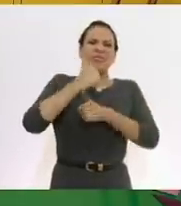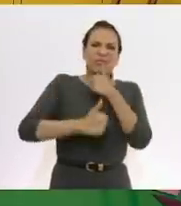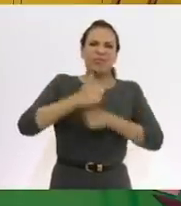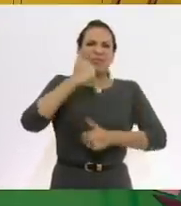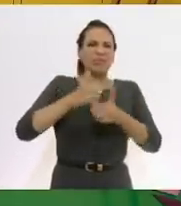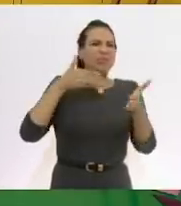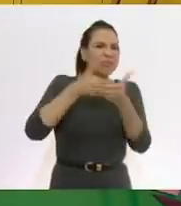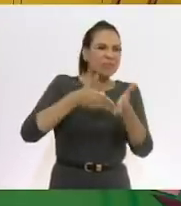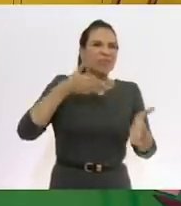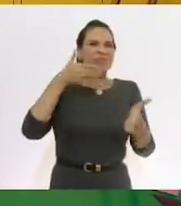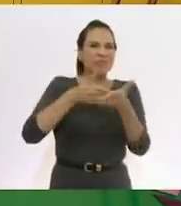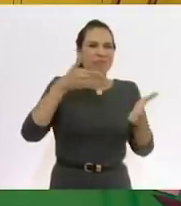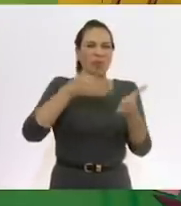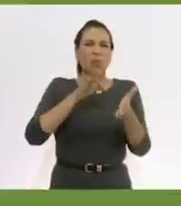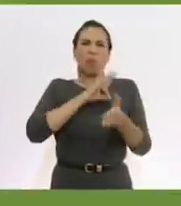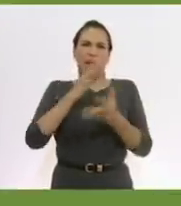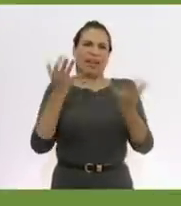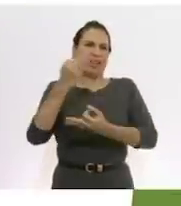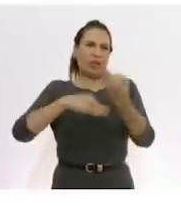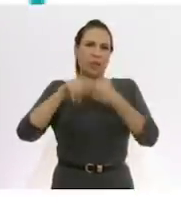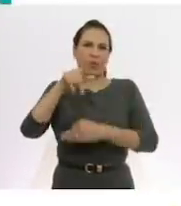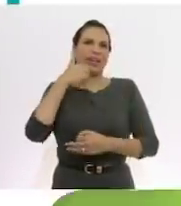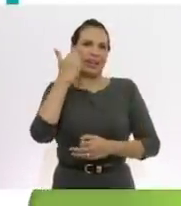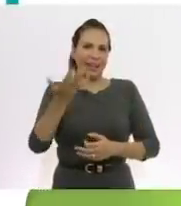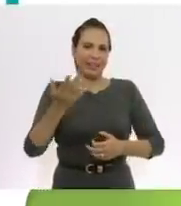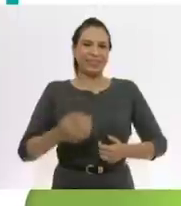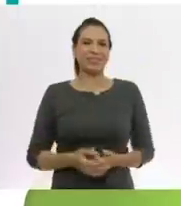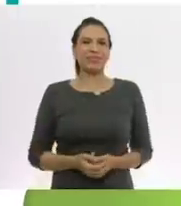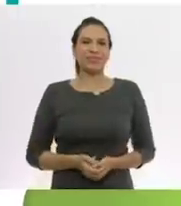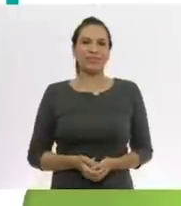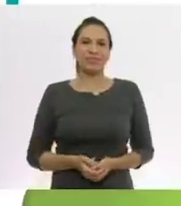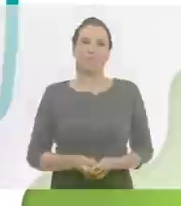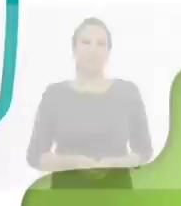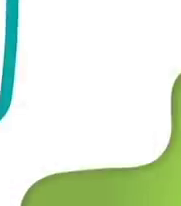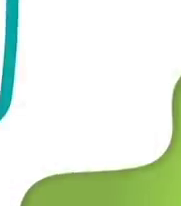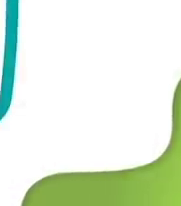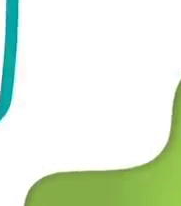harán que logres todo lo que te propongas.